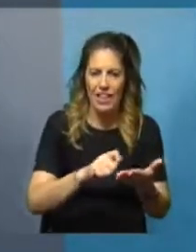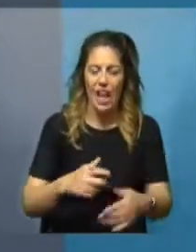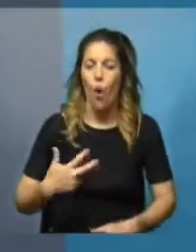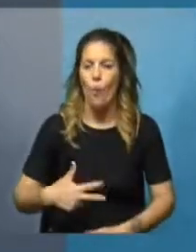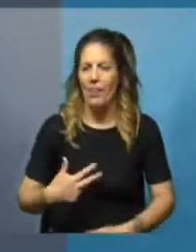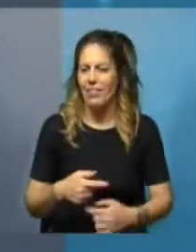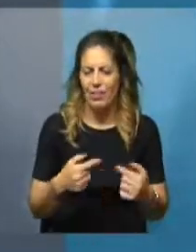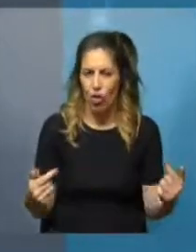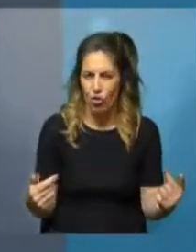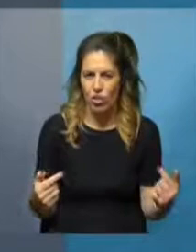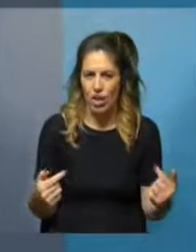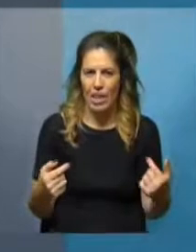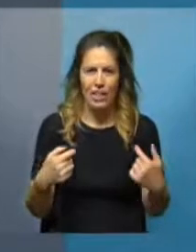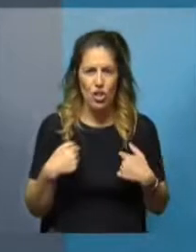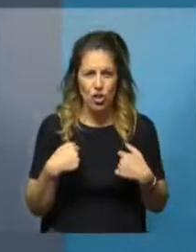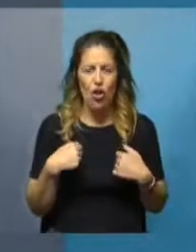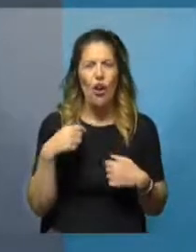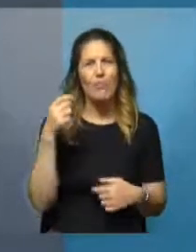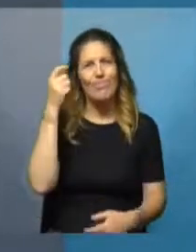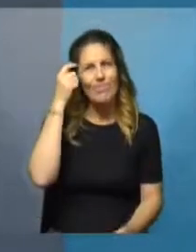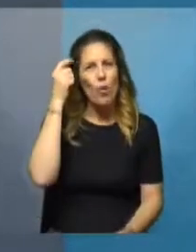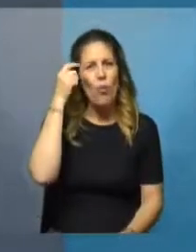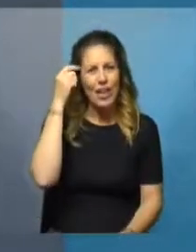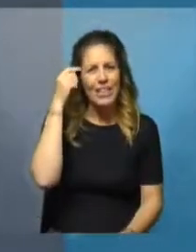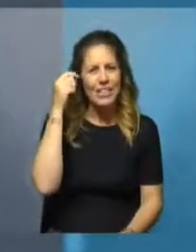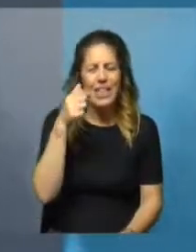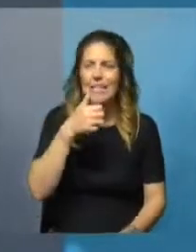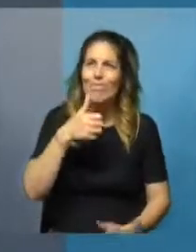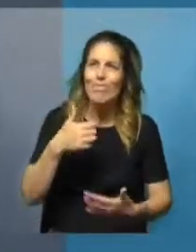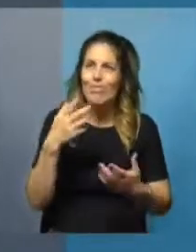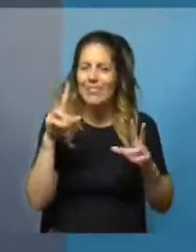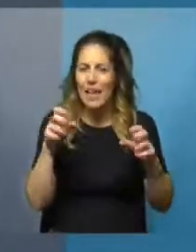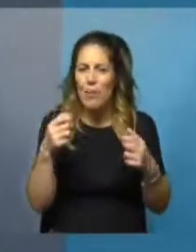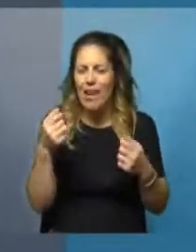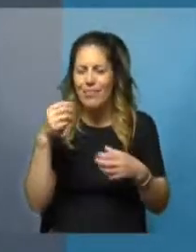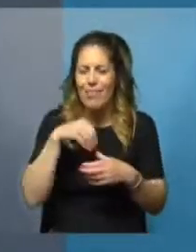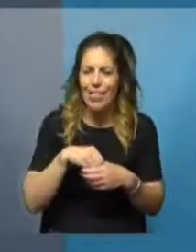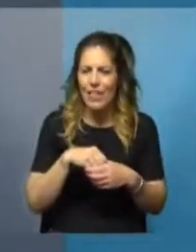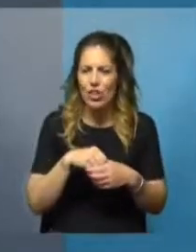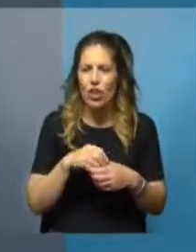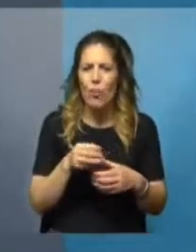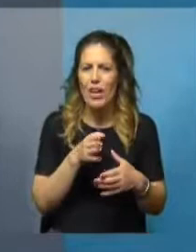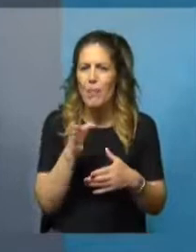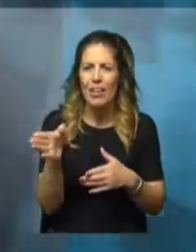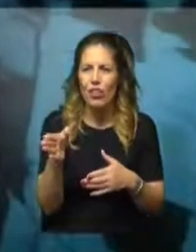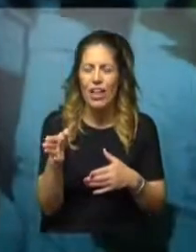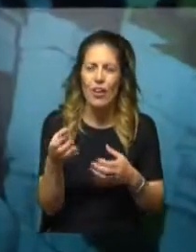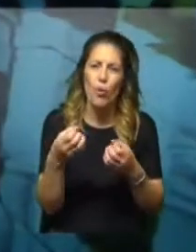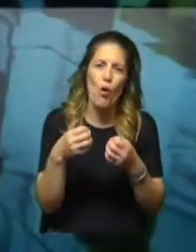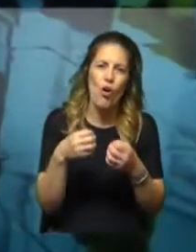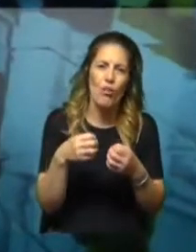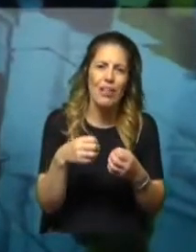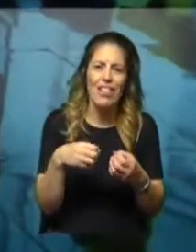no sé qué y yo tenía como esa no historia Ahí equipa otro lado era un poco dejar a la familia